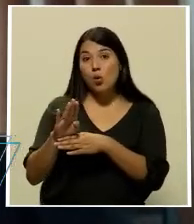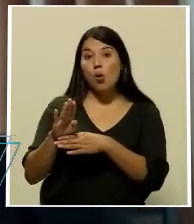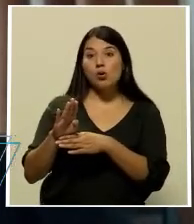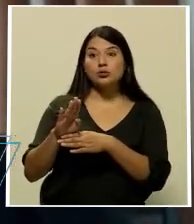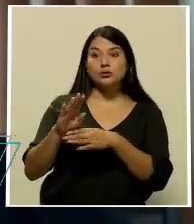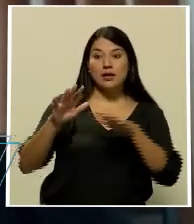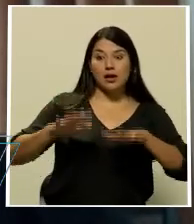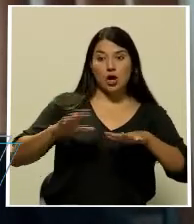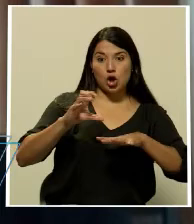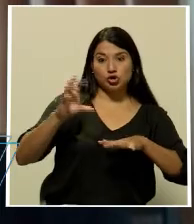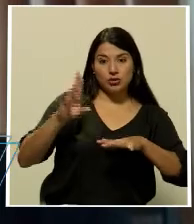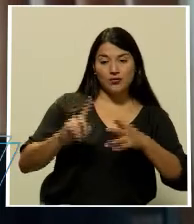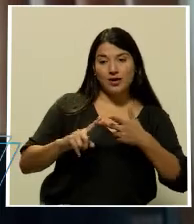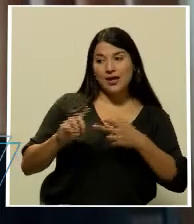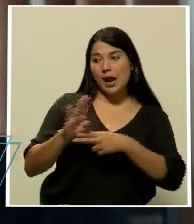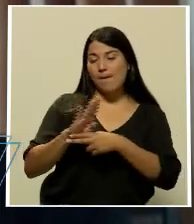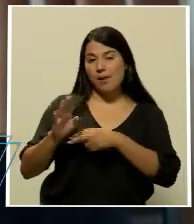internacional,